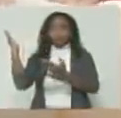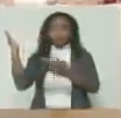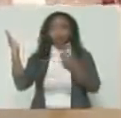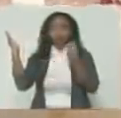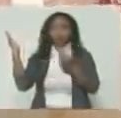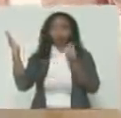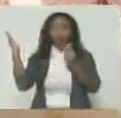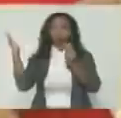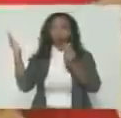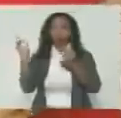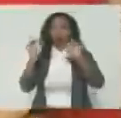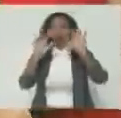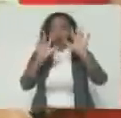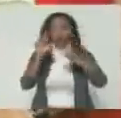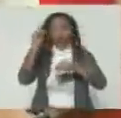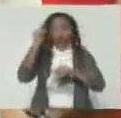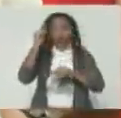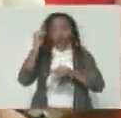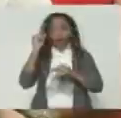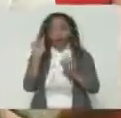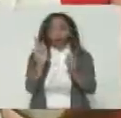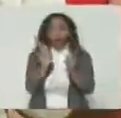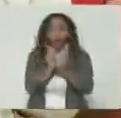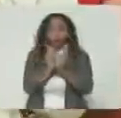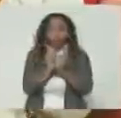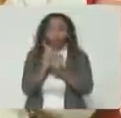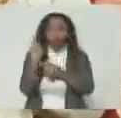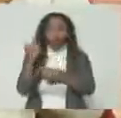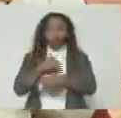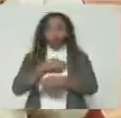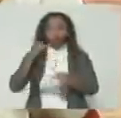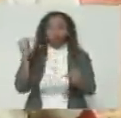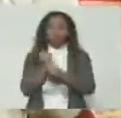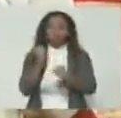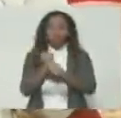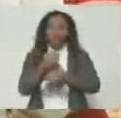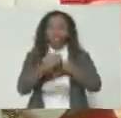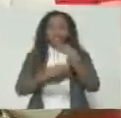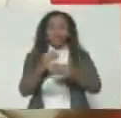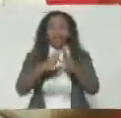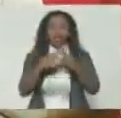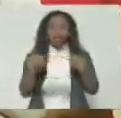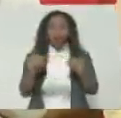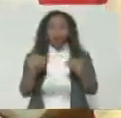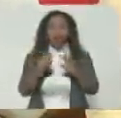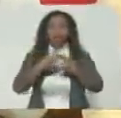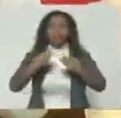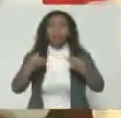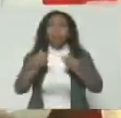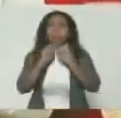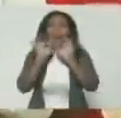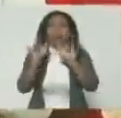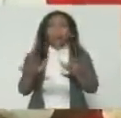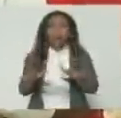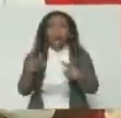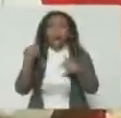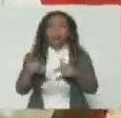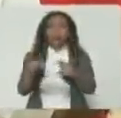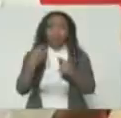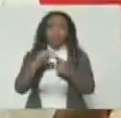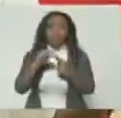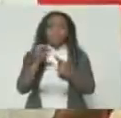escaso 8 días, presidente. Estamos trabajando, aquí se da de todo, presidente, una tierra bendita. Aquí se da maní, se